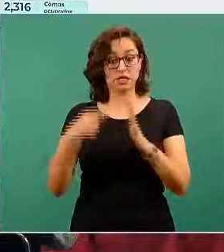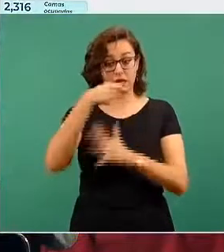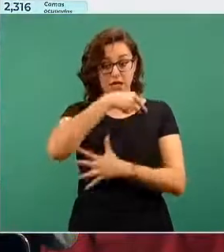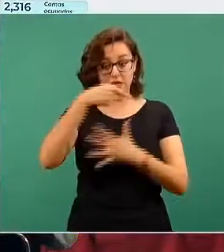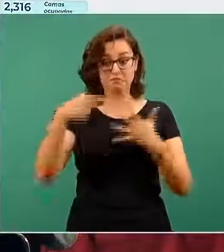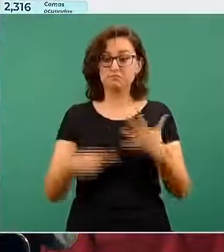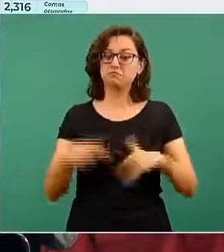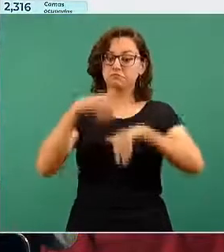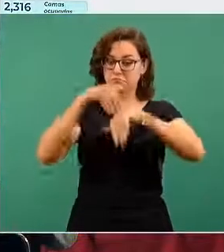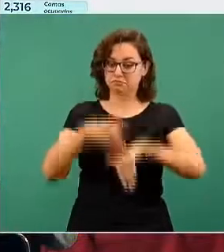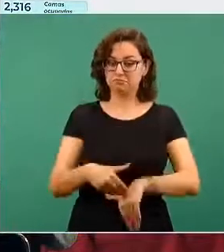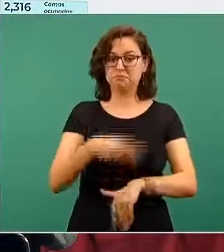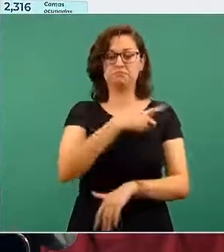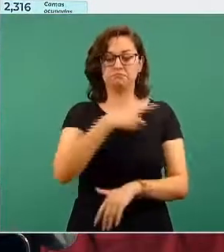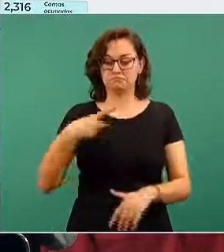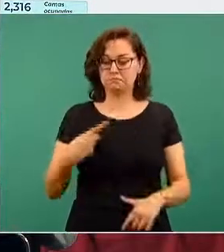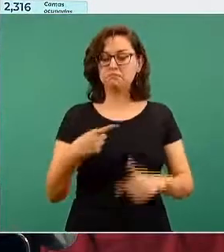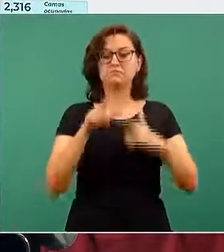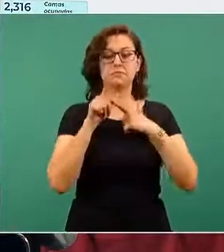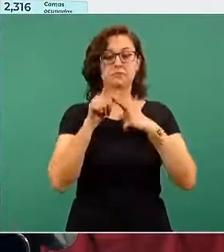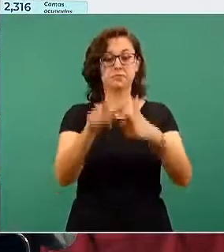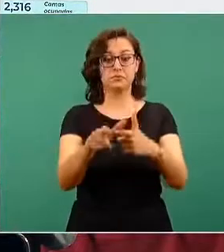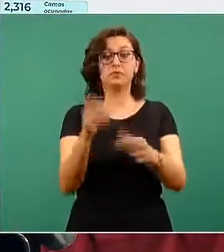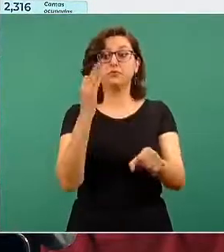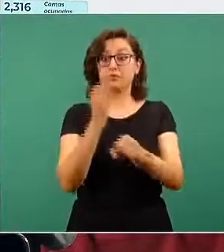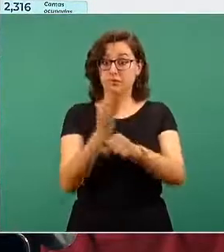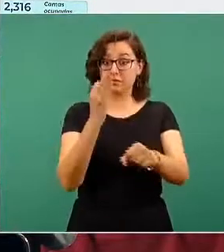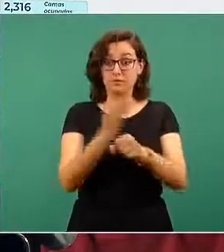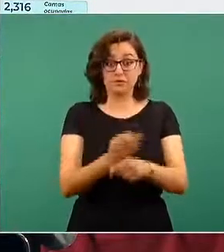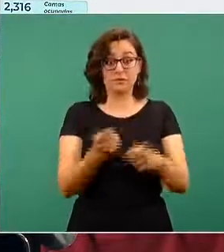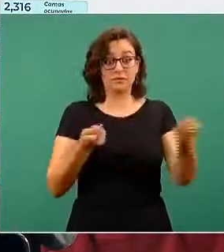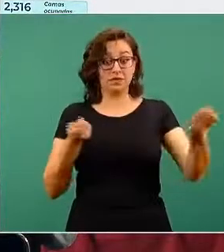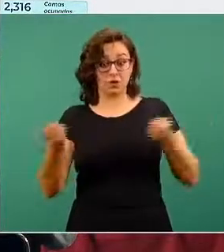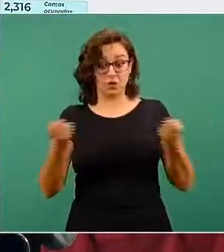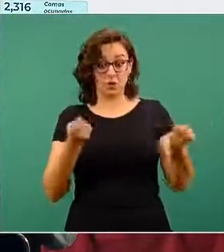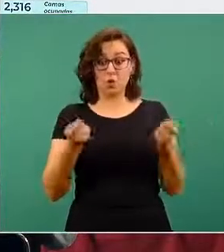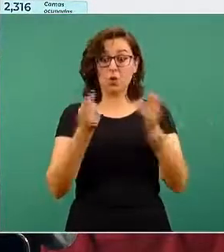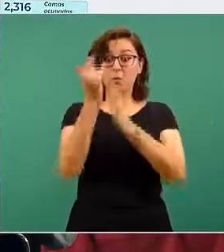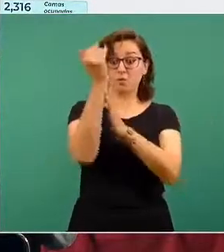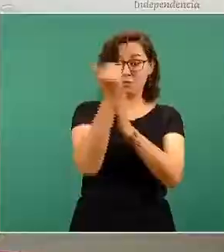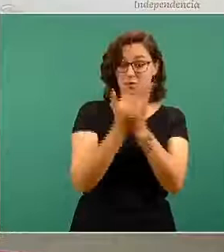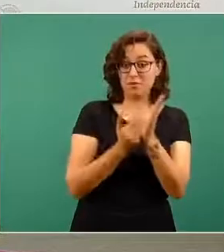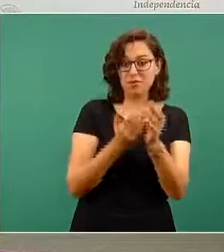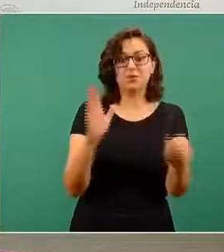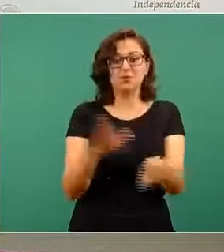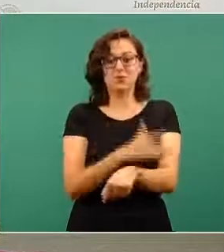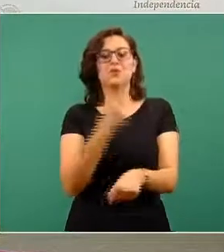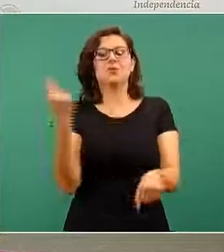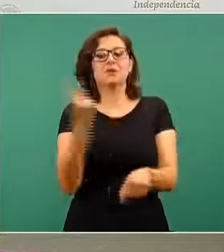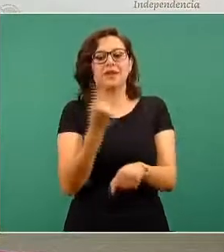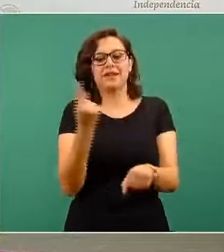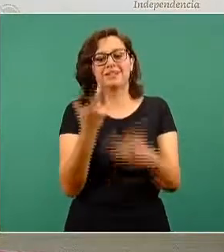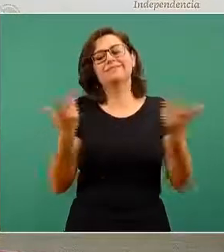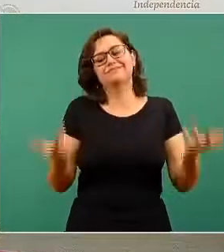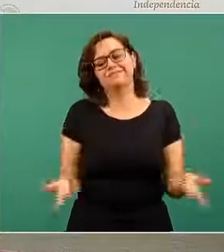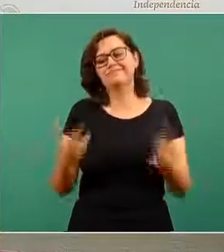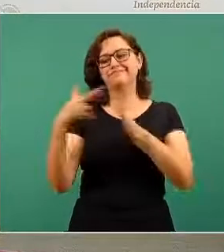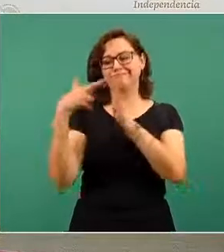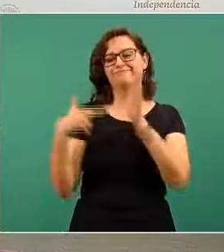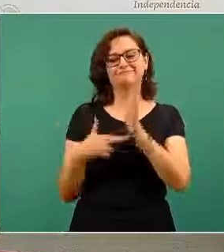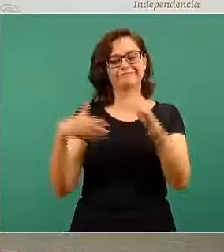de prevención, porque si estamos logrando estas disminuciones que hasta el momento vemos es porque las medidas de prevención se han estado